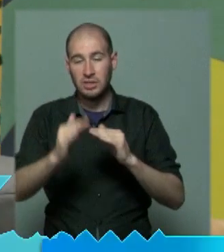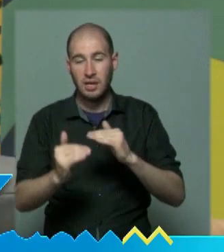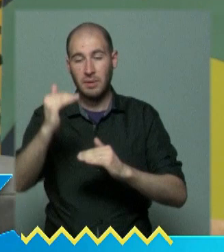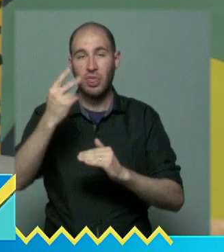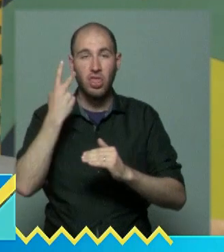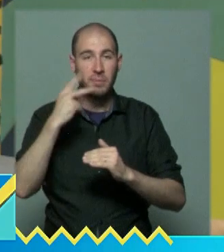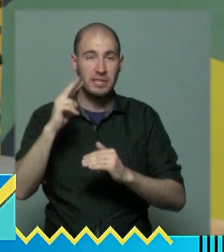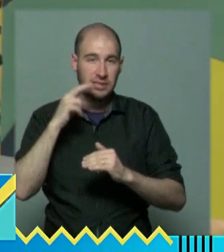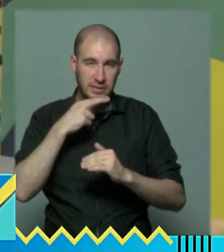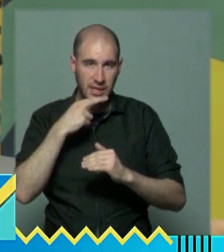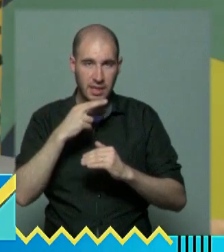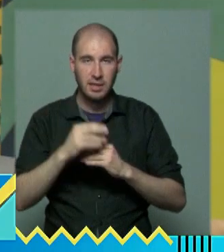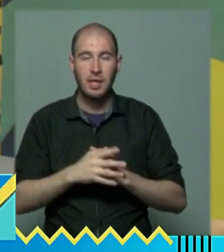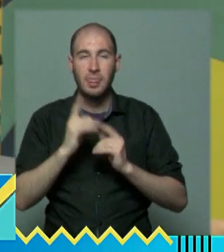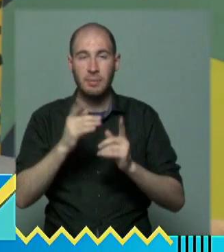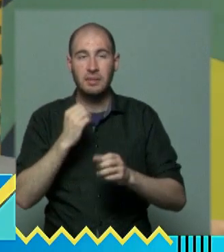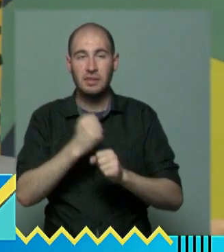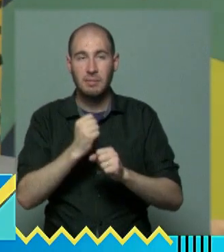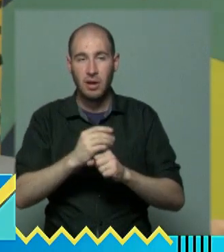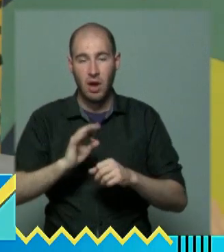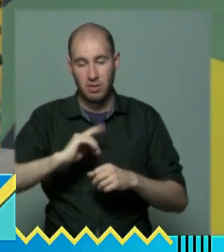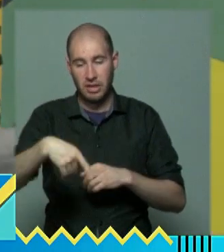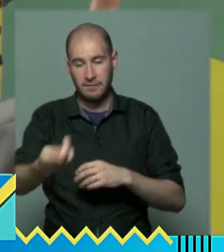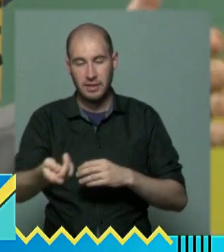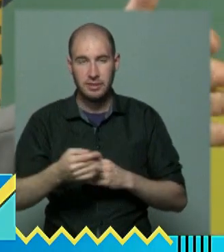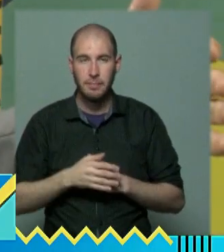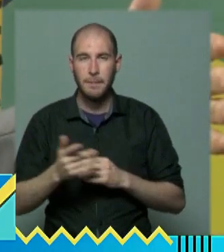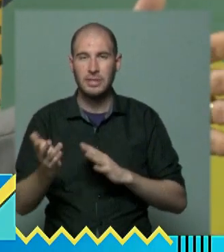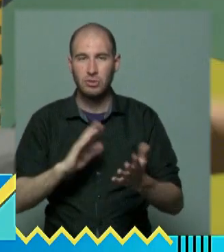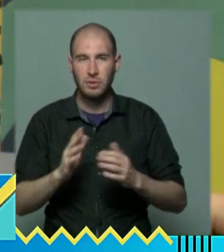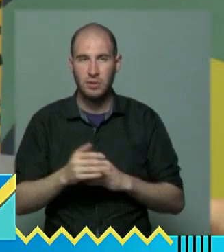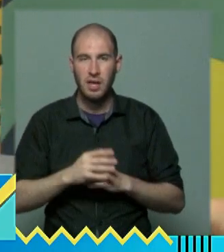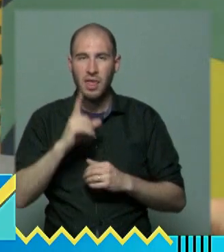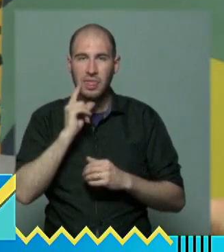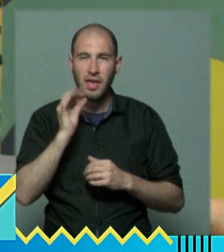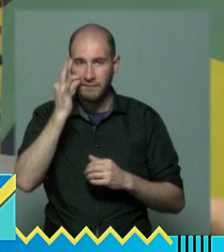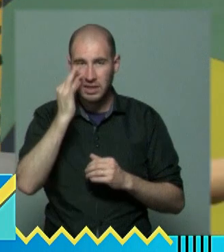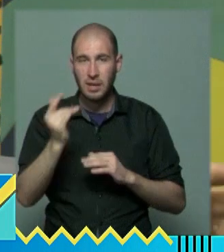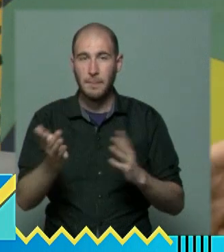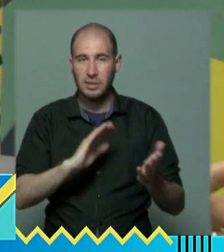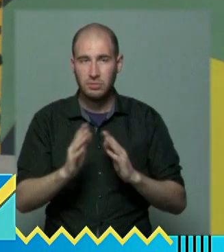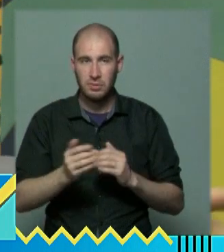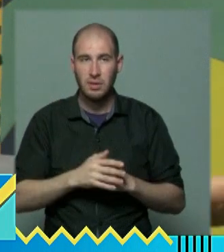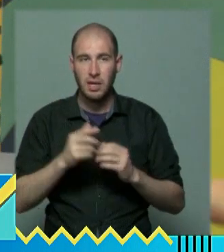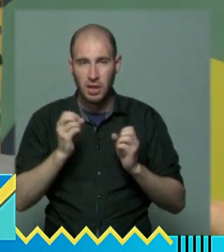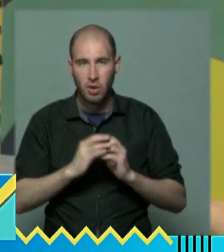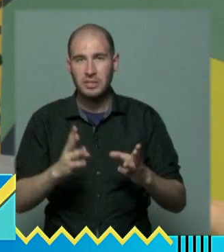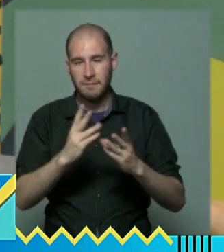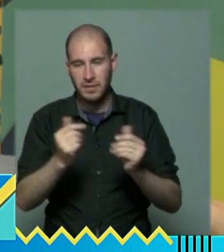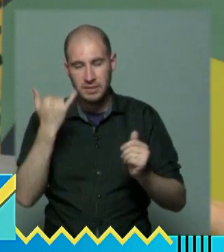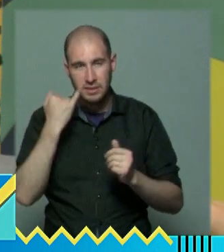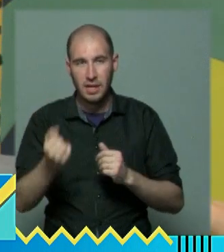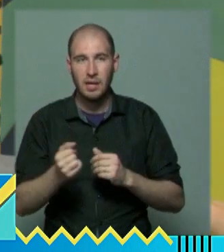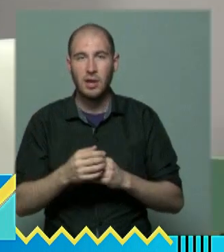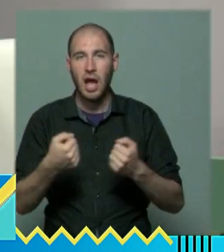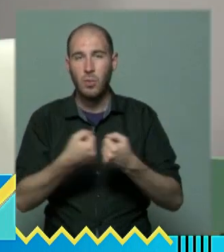en el 2017 y bueno, plantear el trabajo para el año que viene. Calculo que en unos 20 días ya vamos a poder empezar a cerrar la mayor